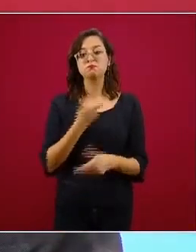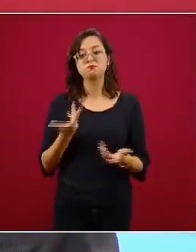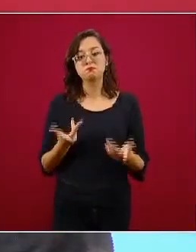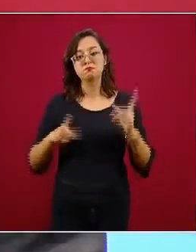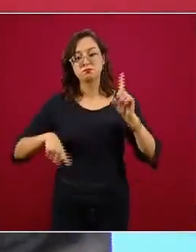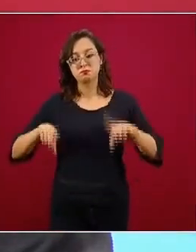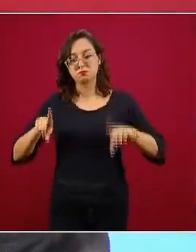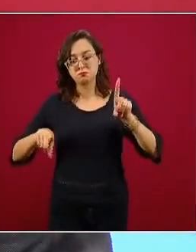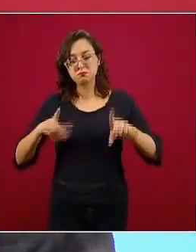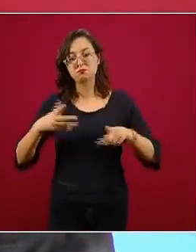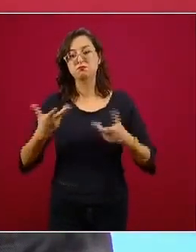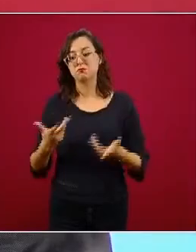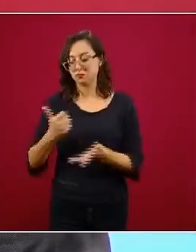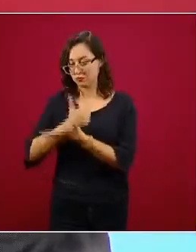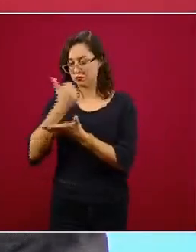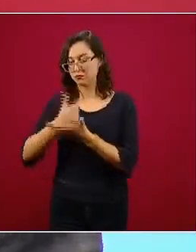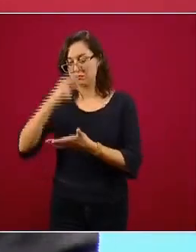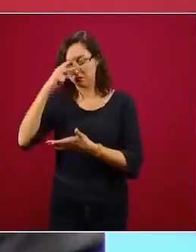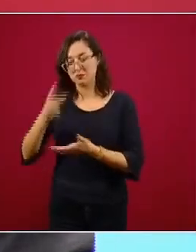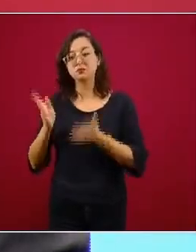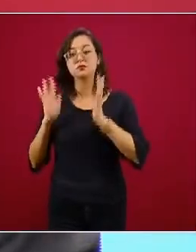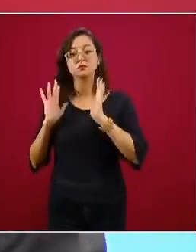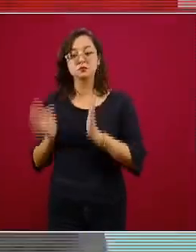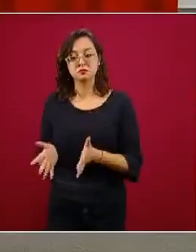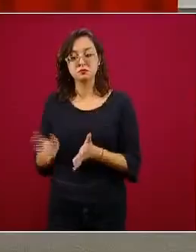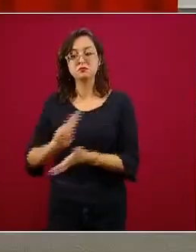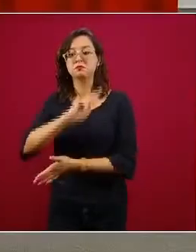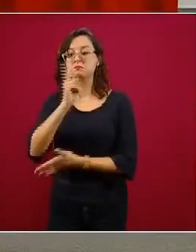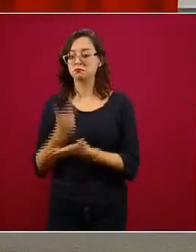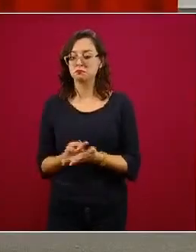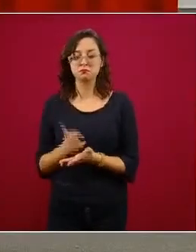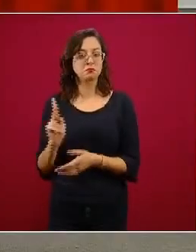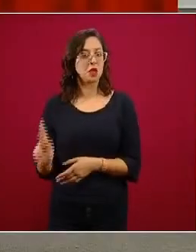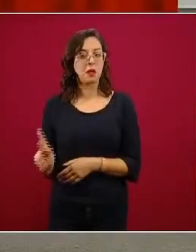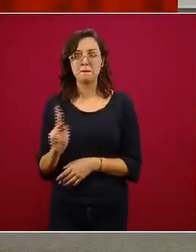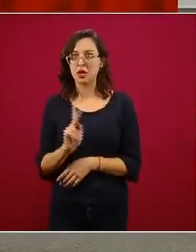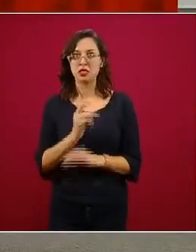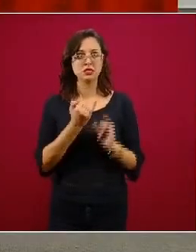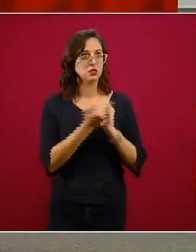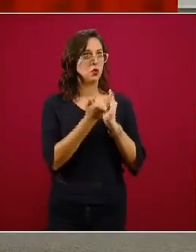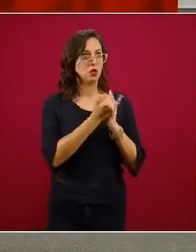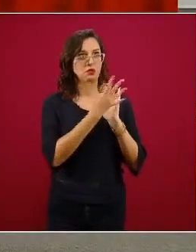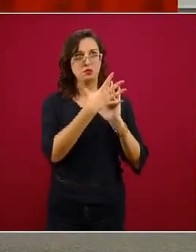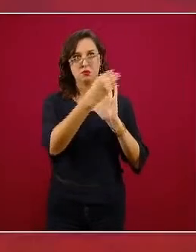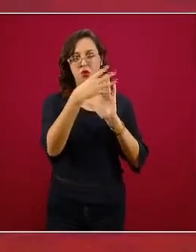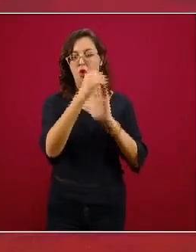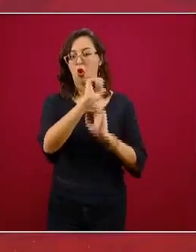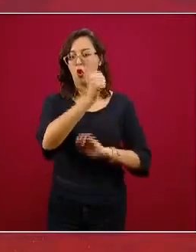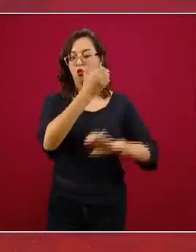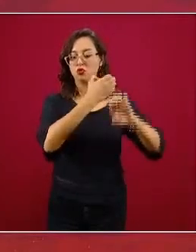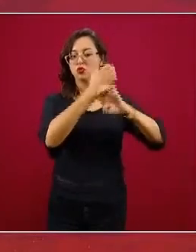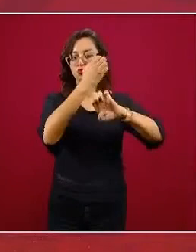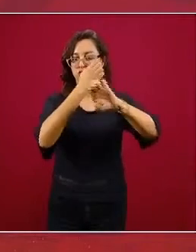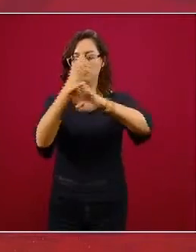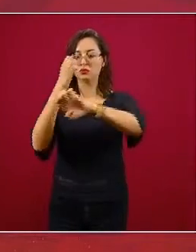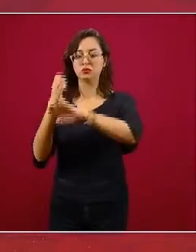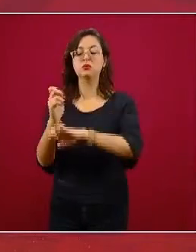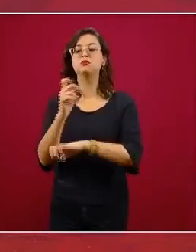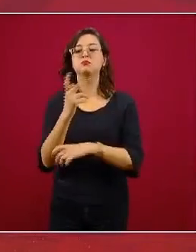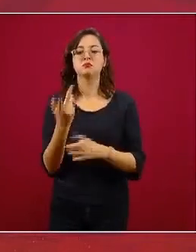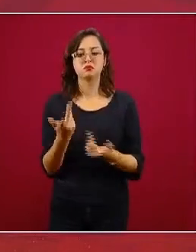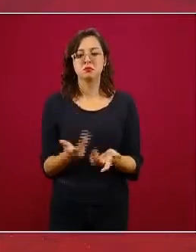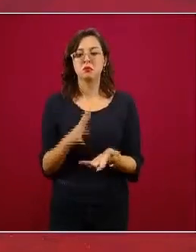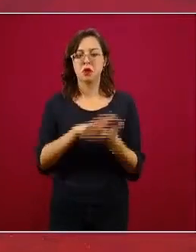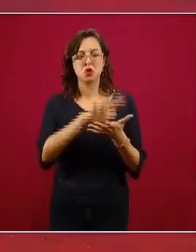vaya implantándose. La Ciudad de México ya lo tiene, es un programa muy parecido. Muchos otros estados, he reconocido que prácticamente